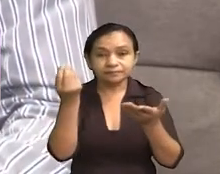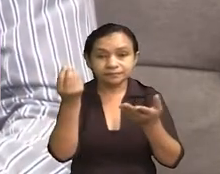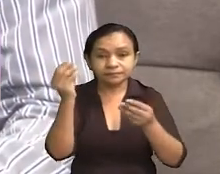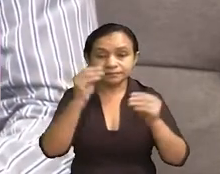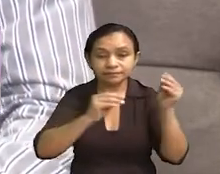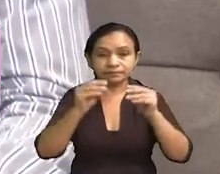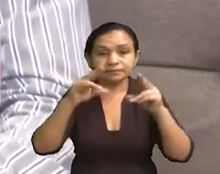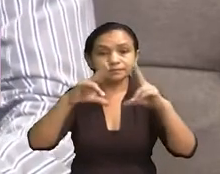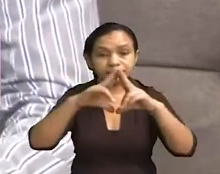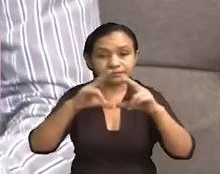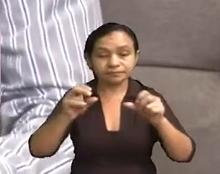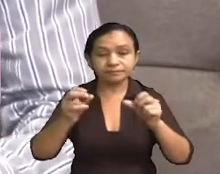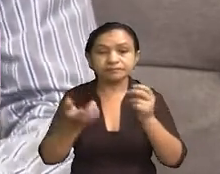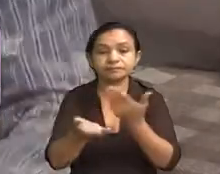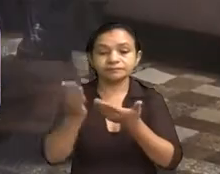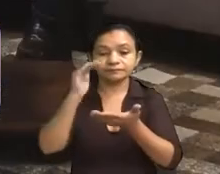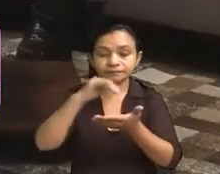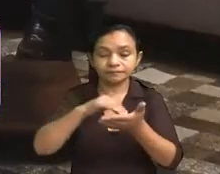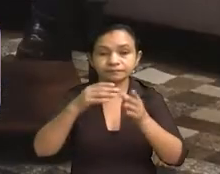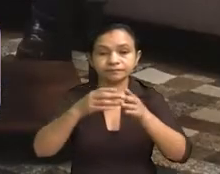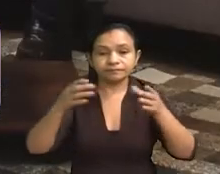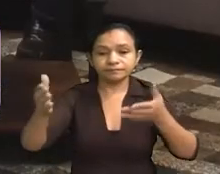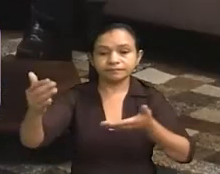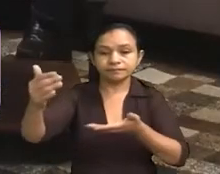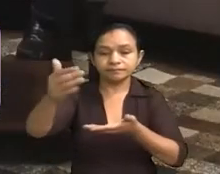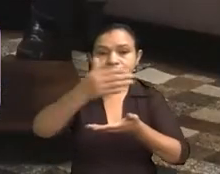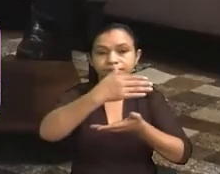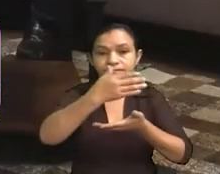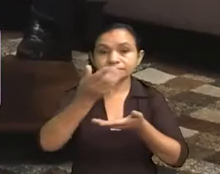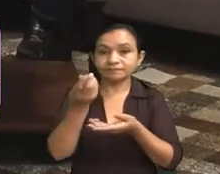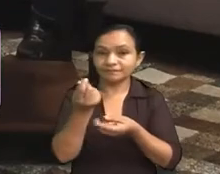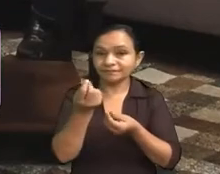comercio, viene reactivándose, las recaudaciones vienen